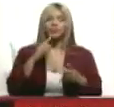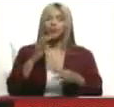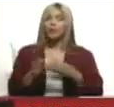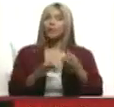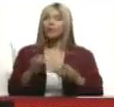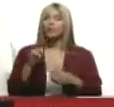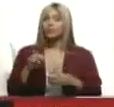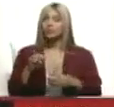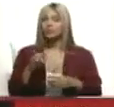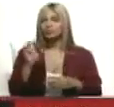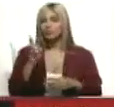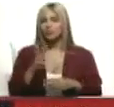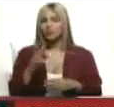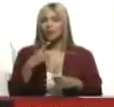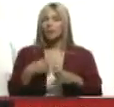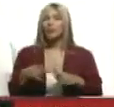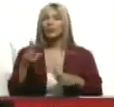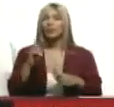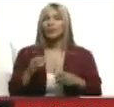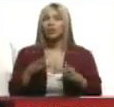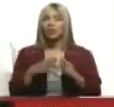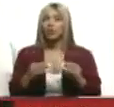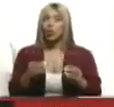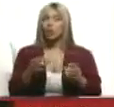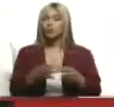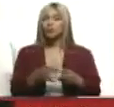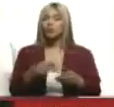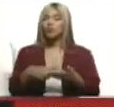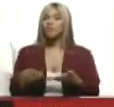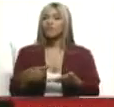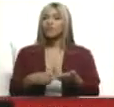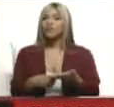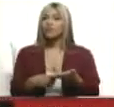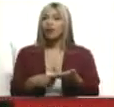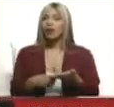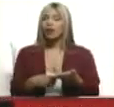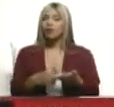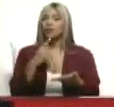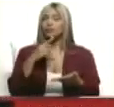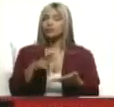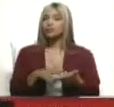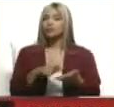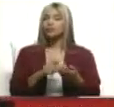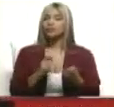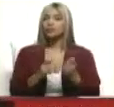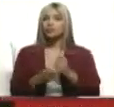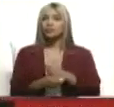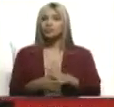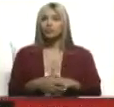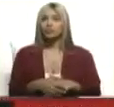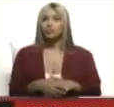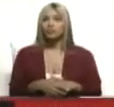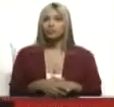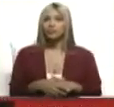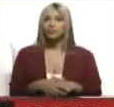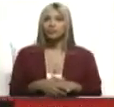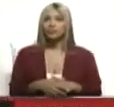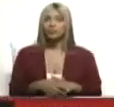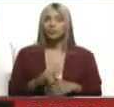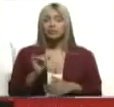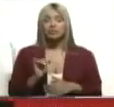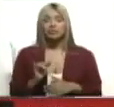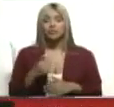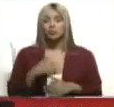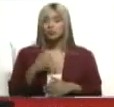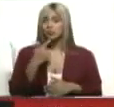explicación al país. Pero también la tienen todos los parlamentarios que firmaron el Estatuto de la Transición. Y